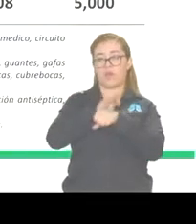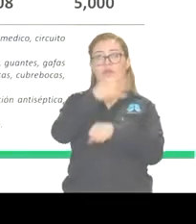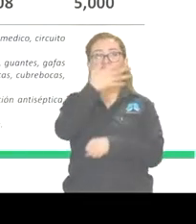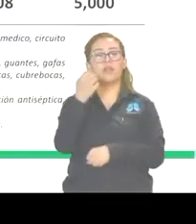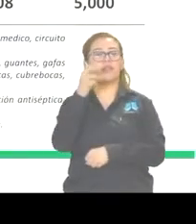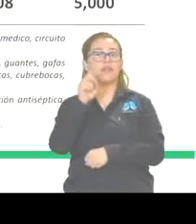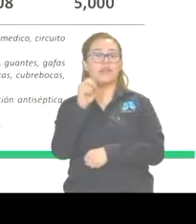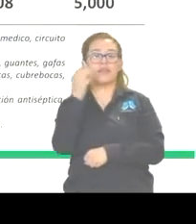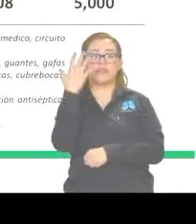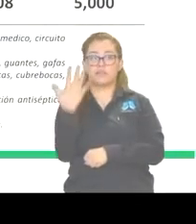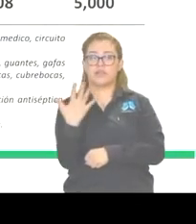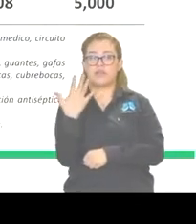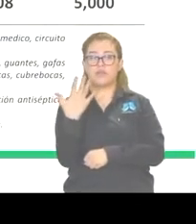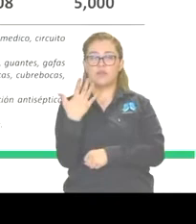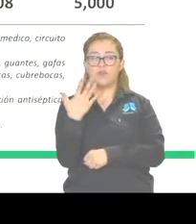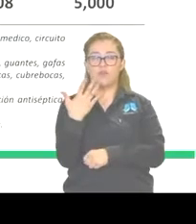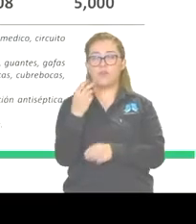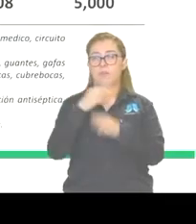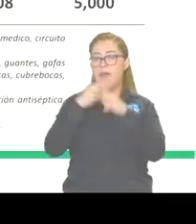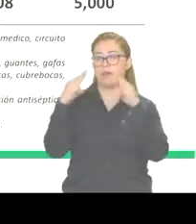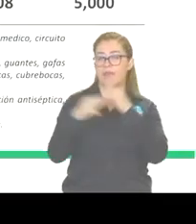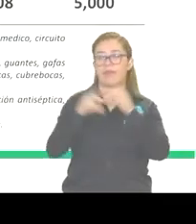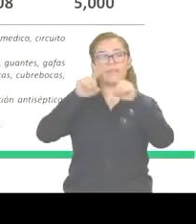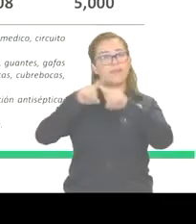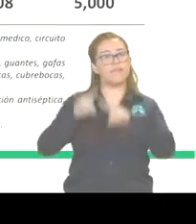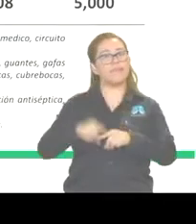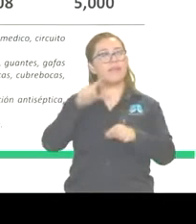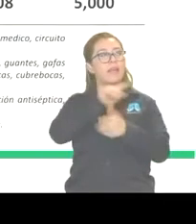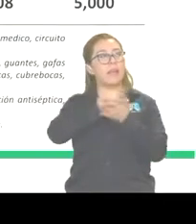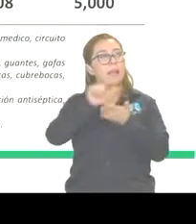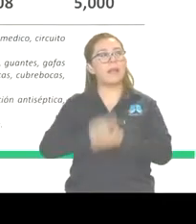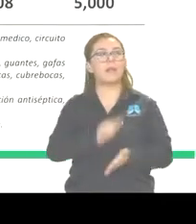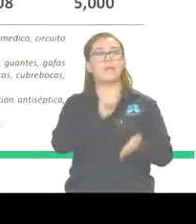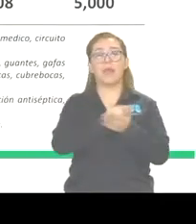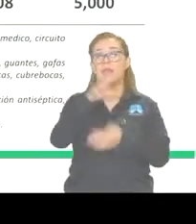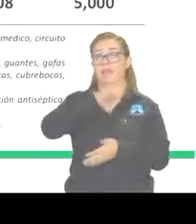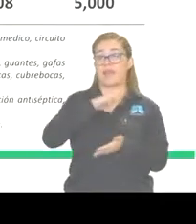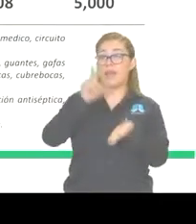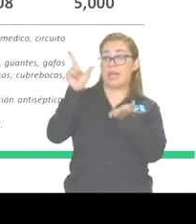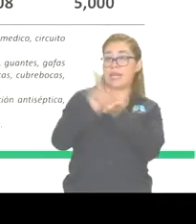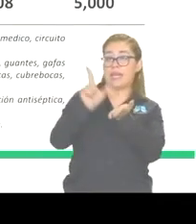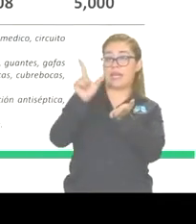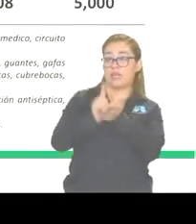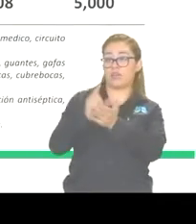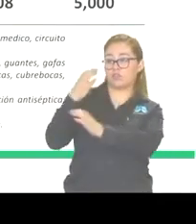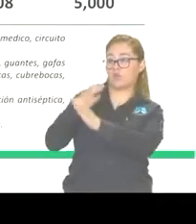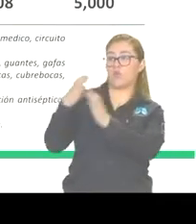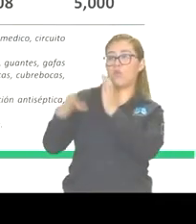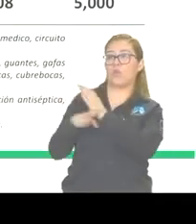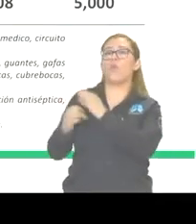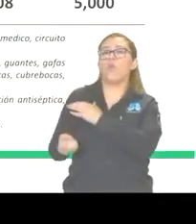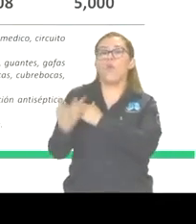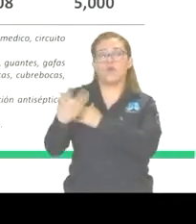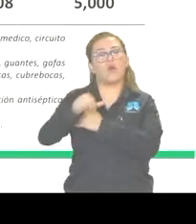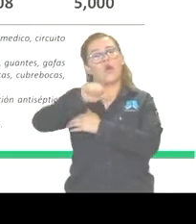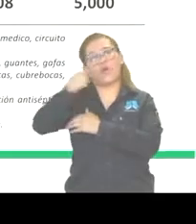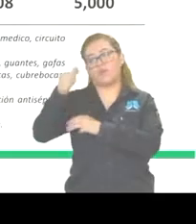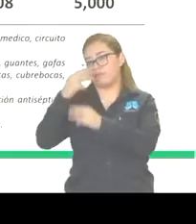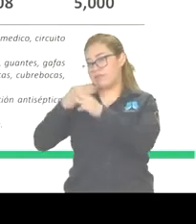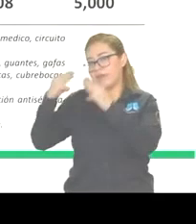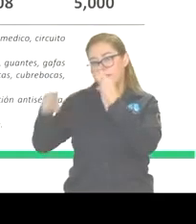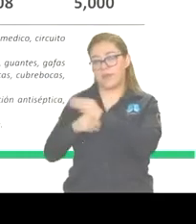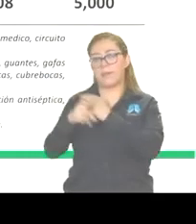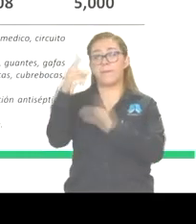43,535, material de limpieza, ahí están diferentes medidas, kilos, litros y piezas, y también otros insumos,